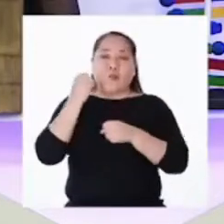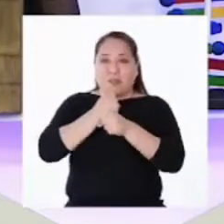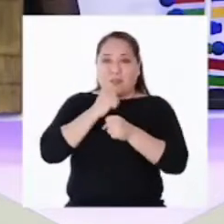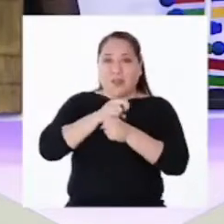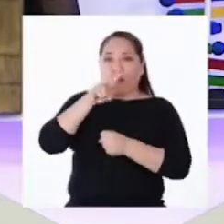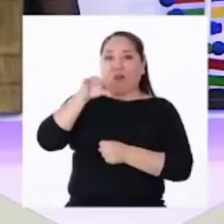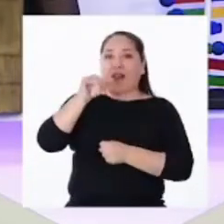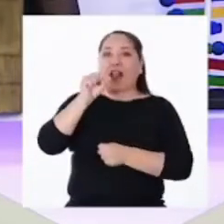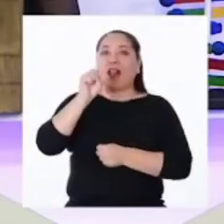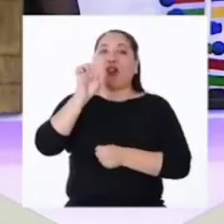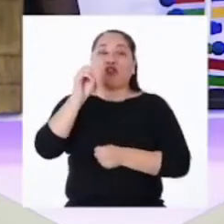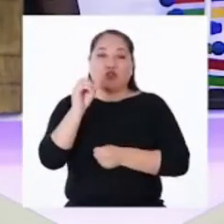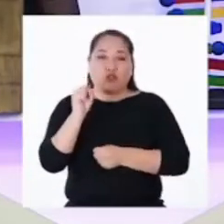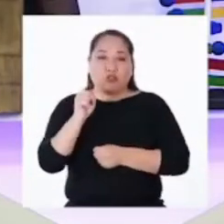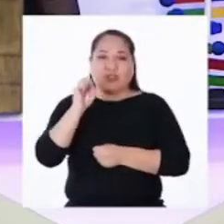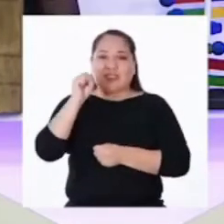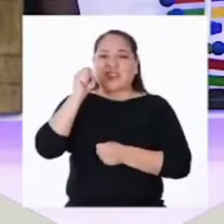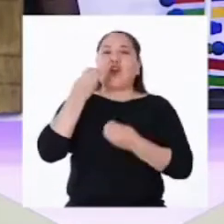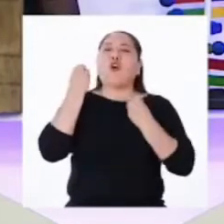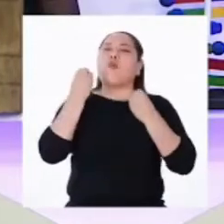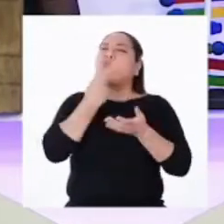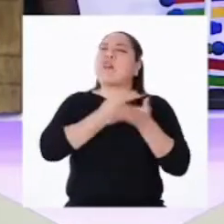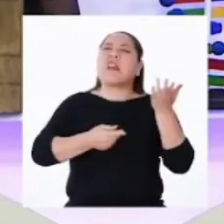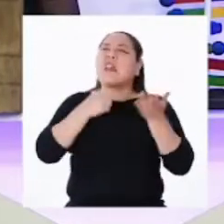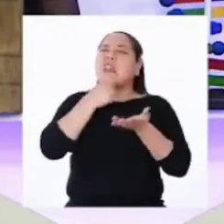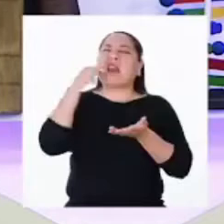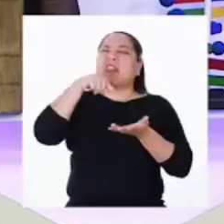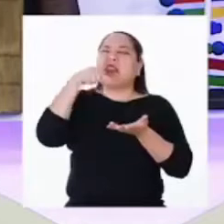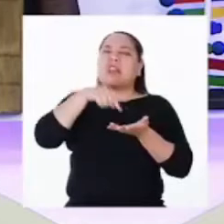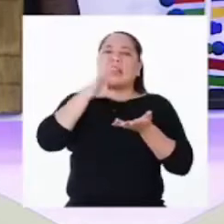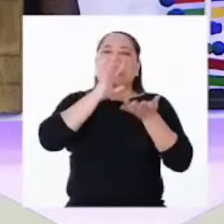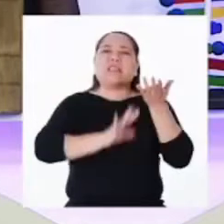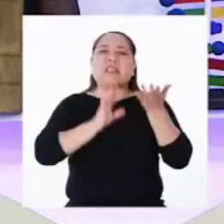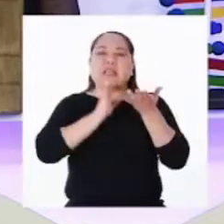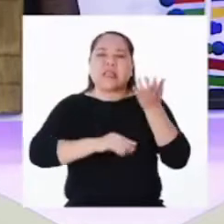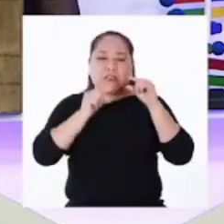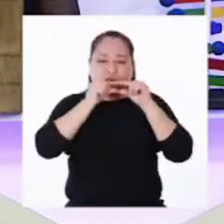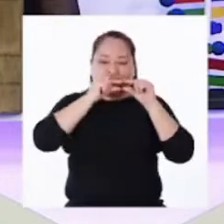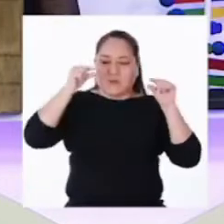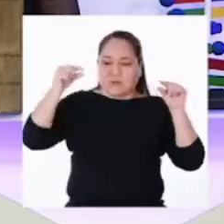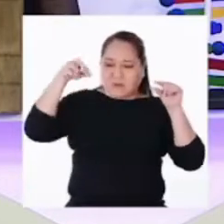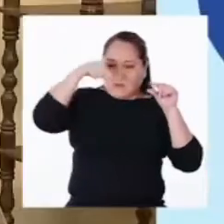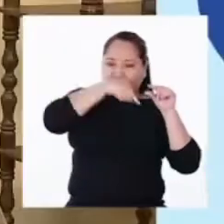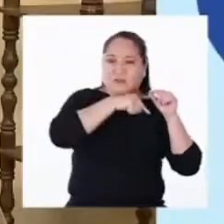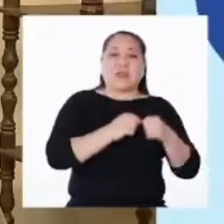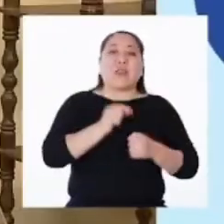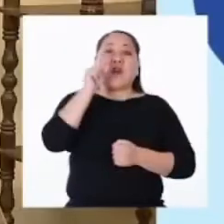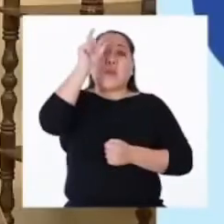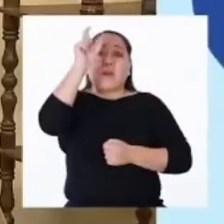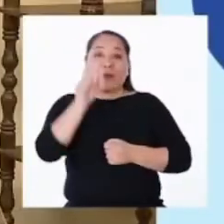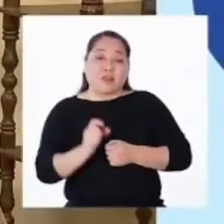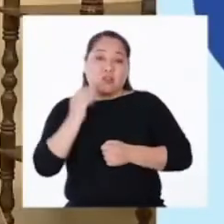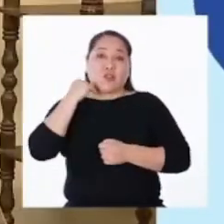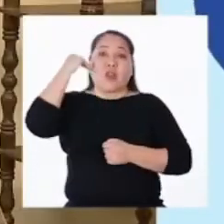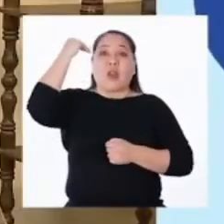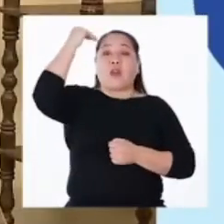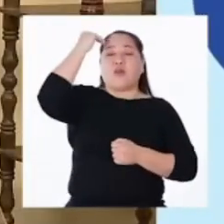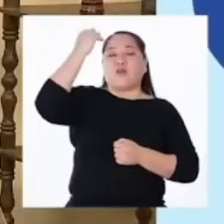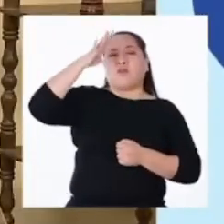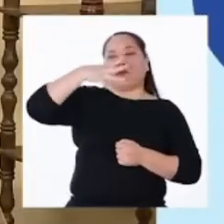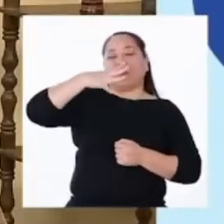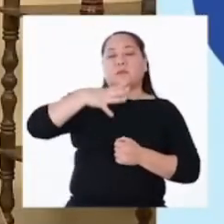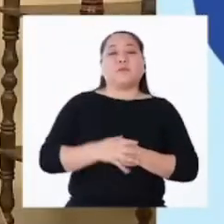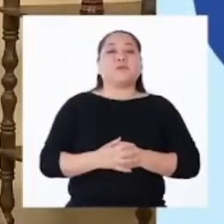vasos sanguíneos, nos toca examinar la composición de la sangre, el fluido que transporta los vasos sanguíneos. En un ser humano